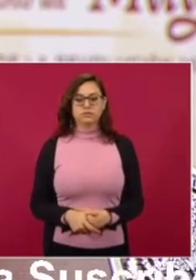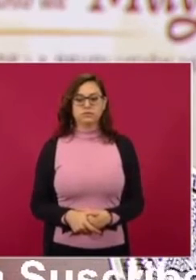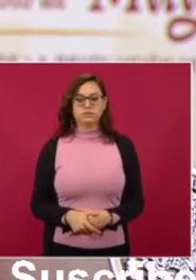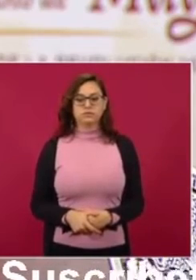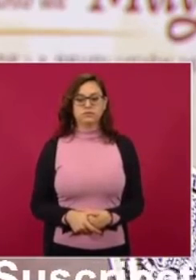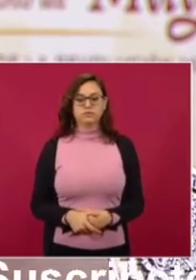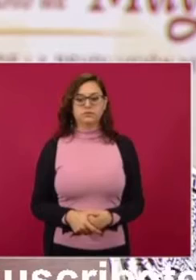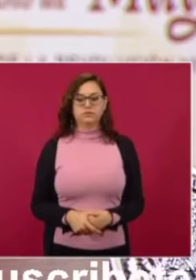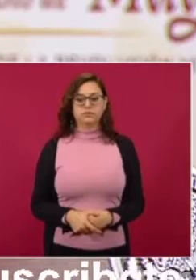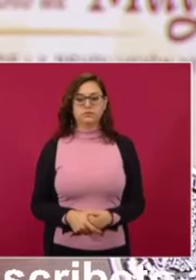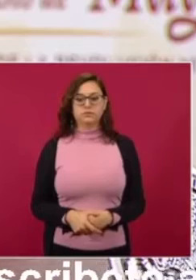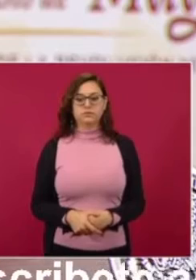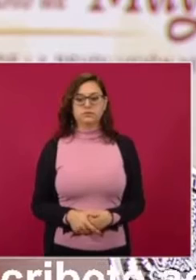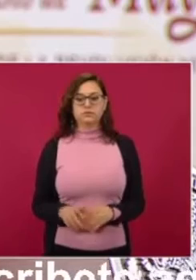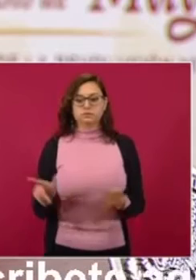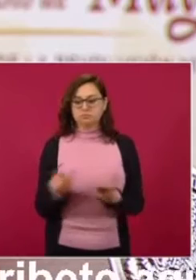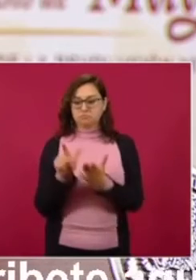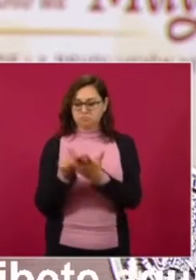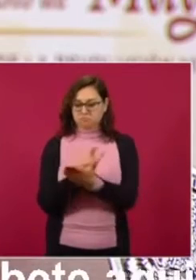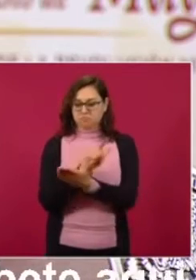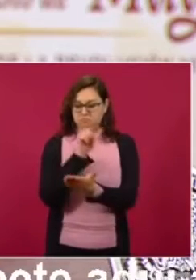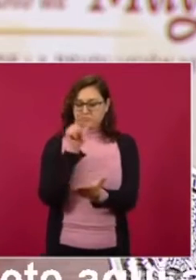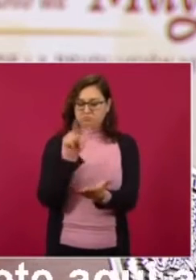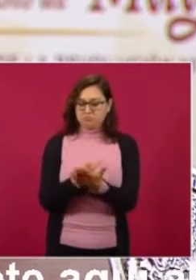respetaban el fondo